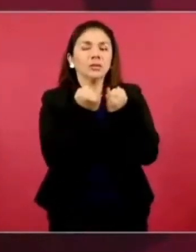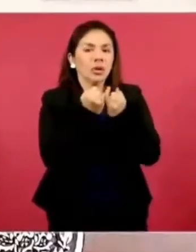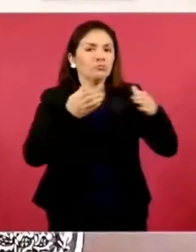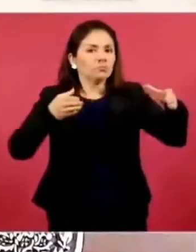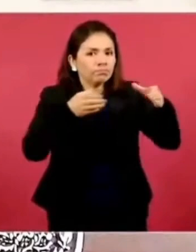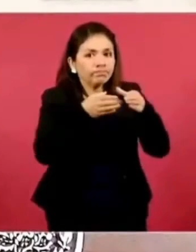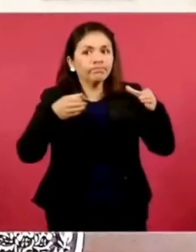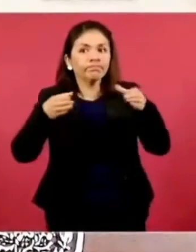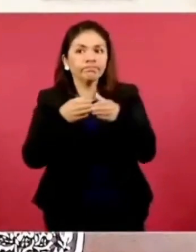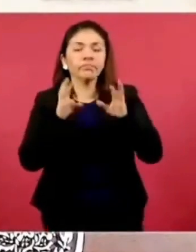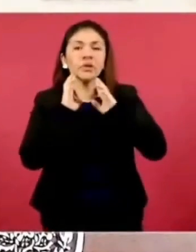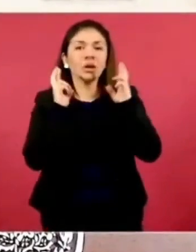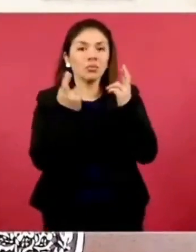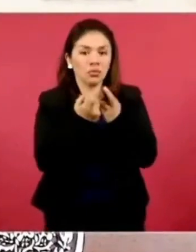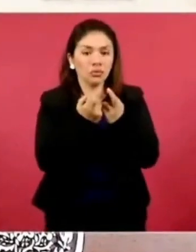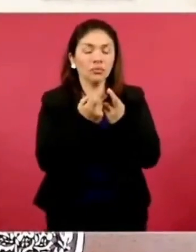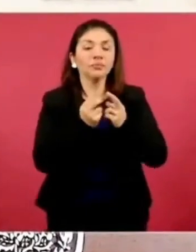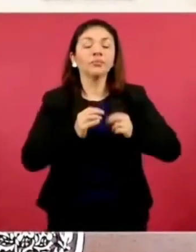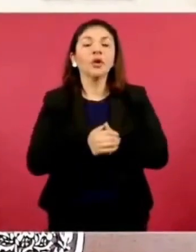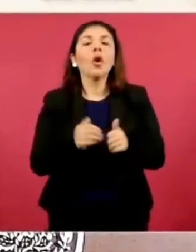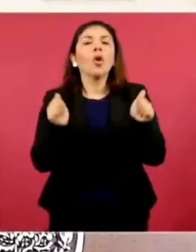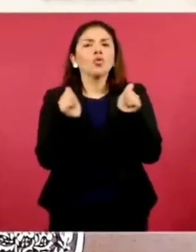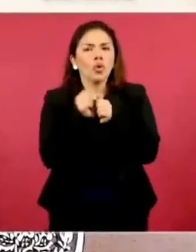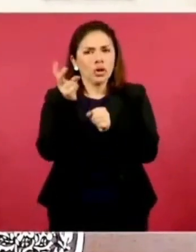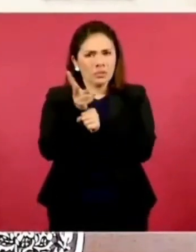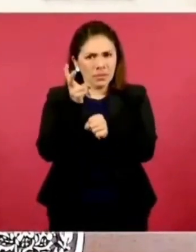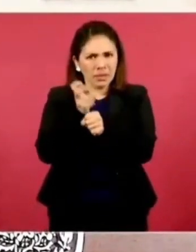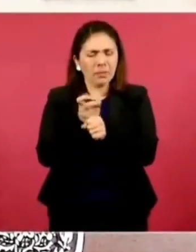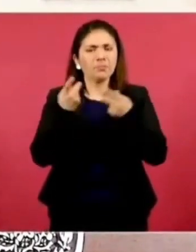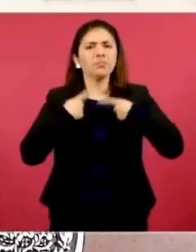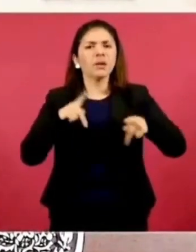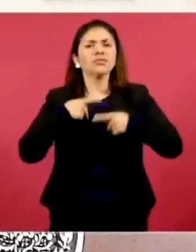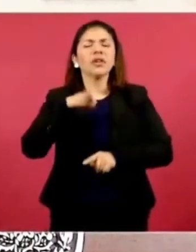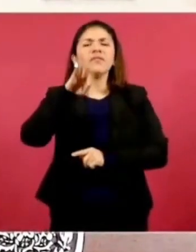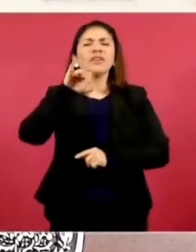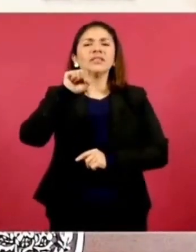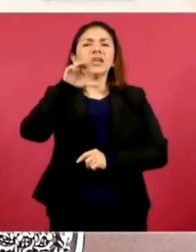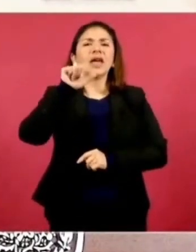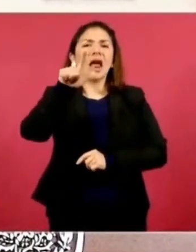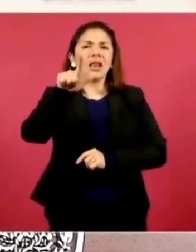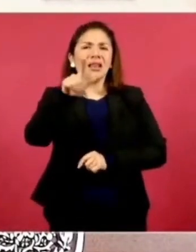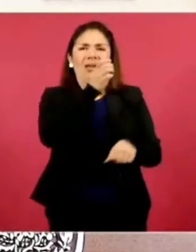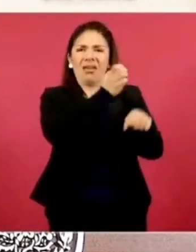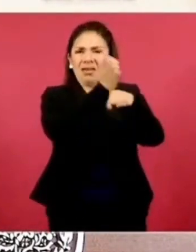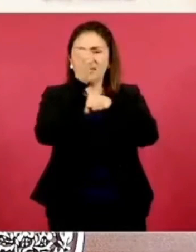se invita a los fiscales estatales,